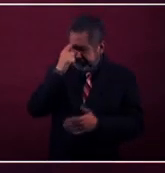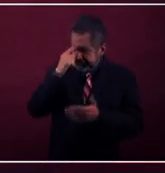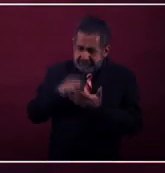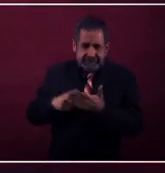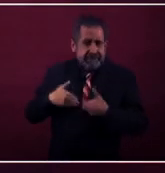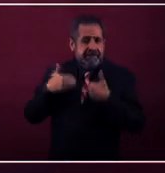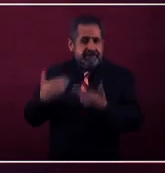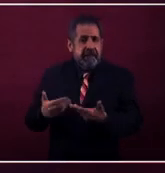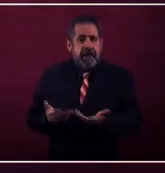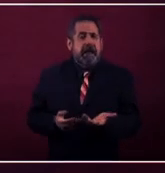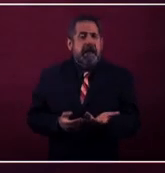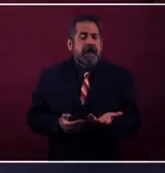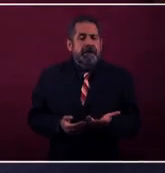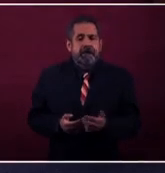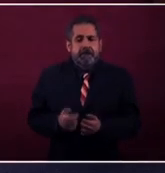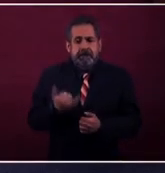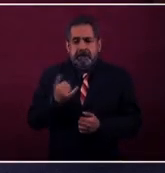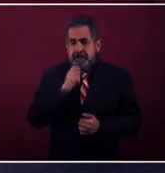Y